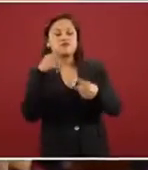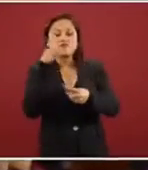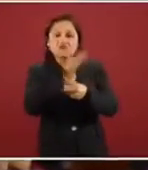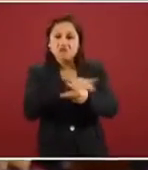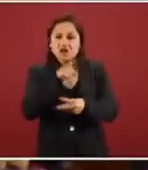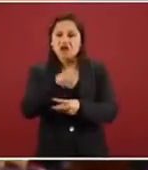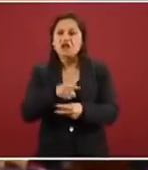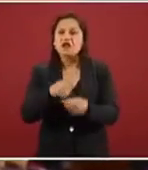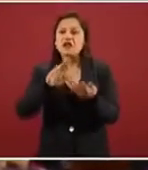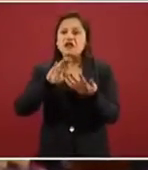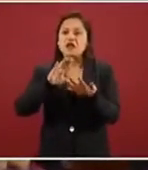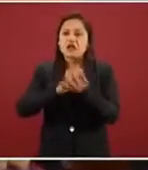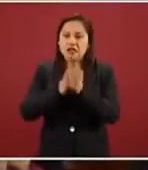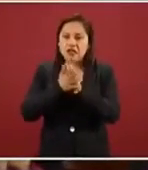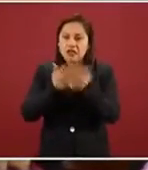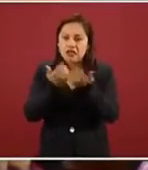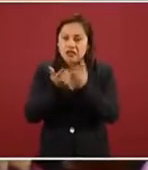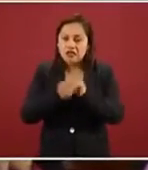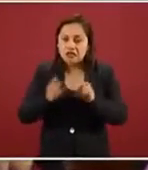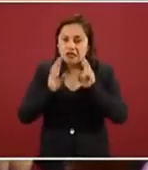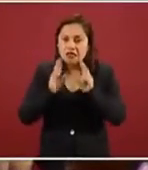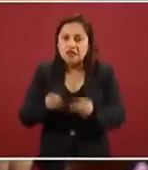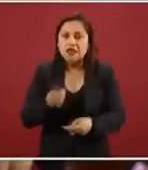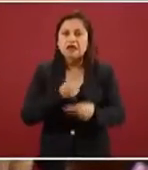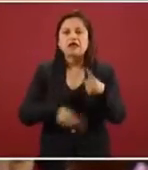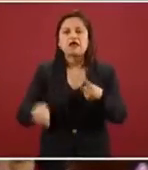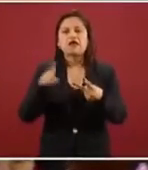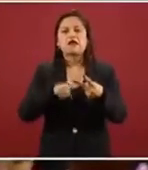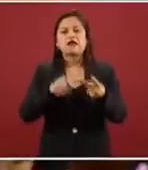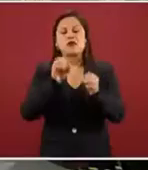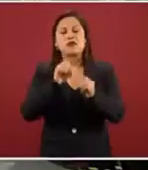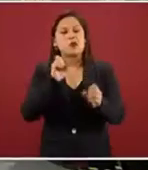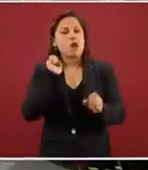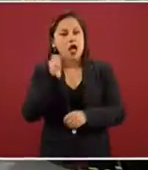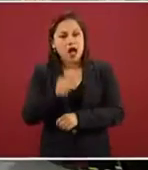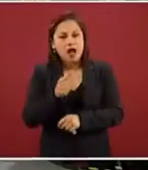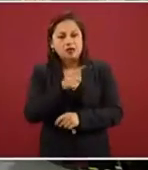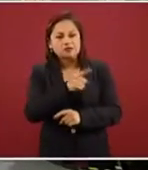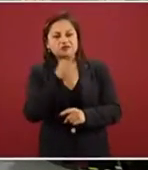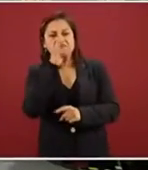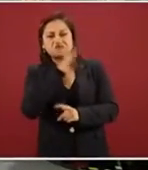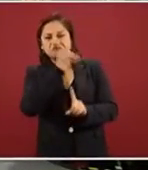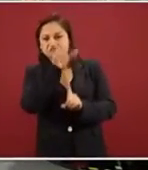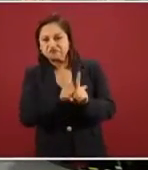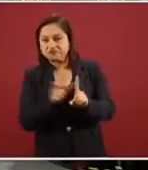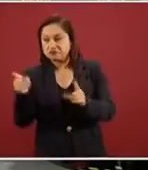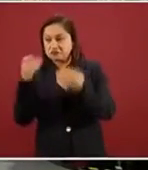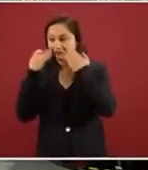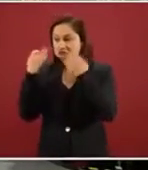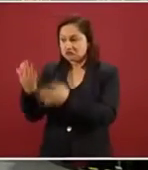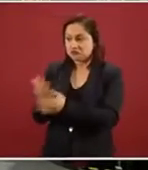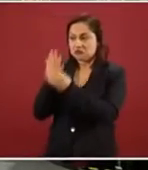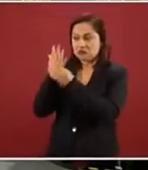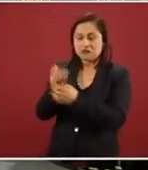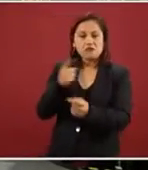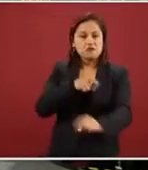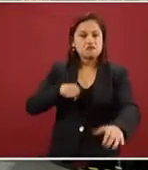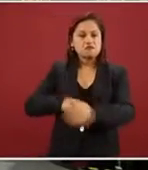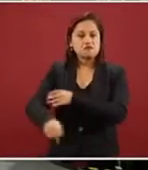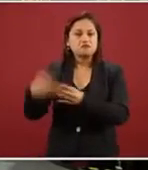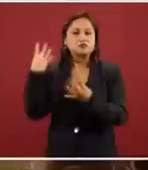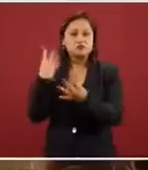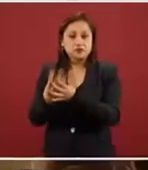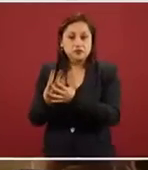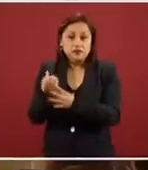además exhibición mediática a través de los medios, los ponían como delincuentes y ese era el combo. Y